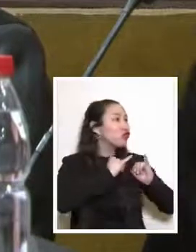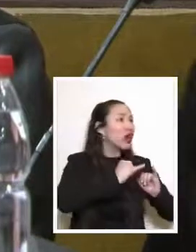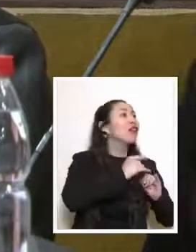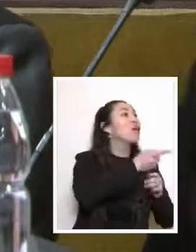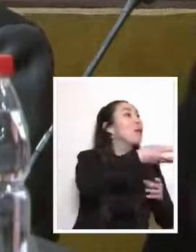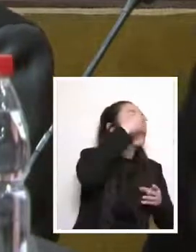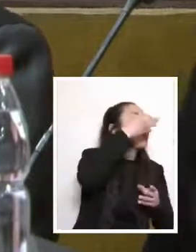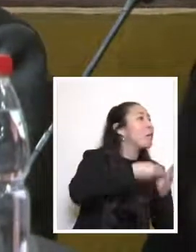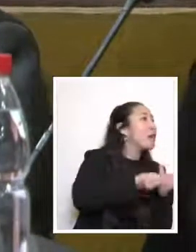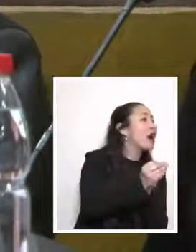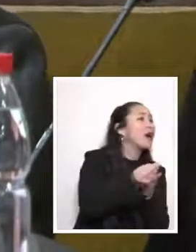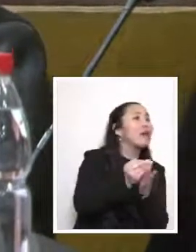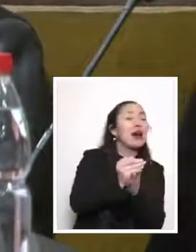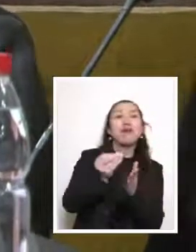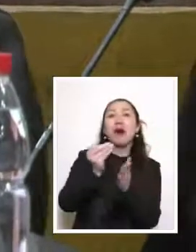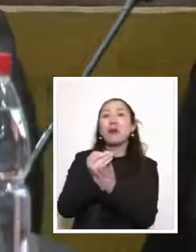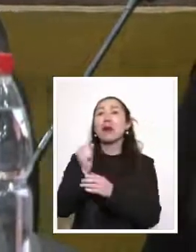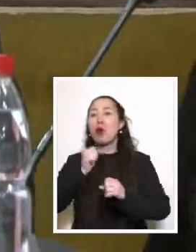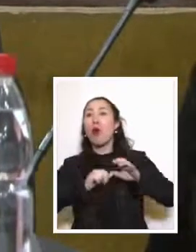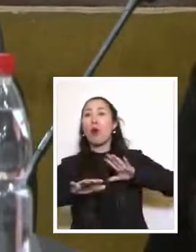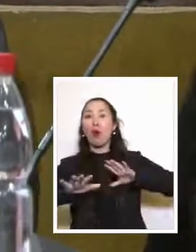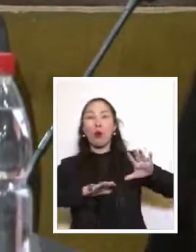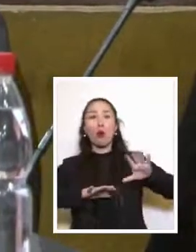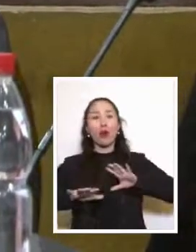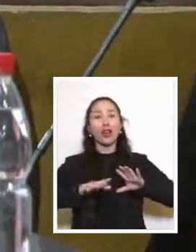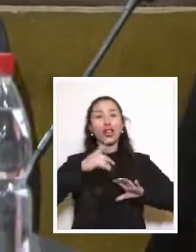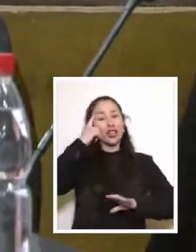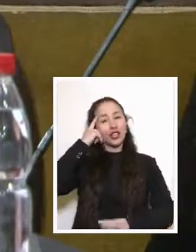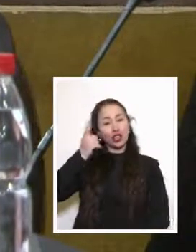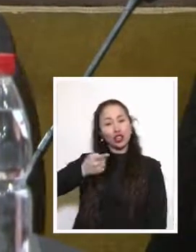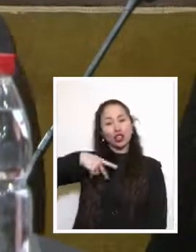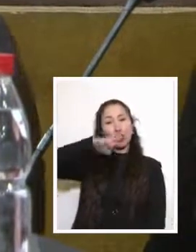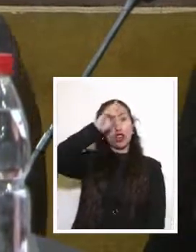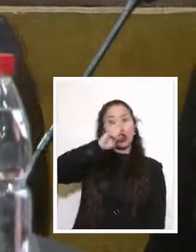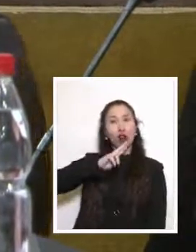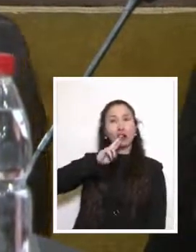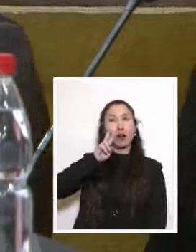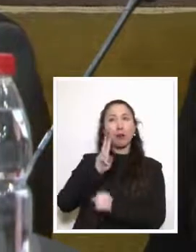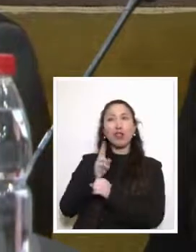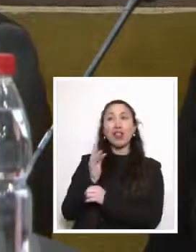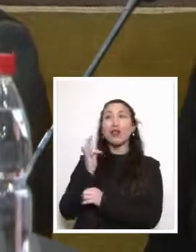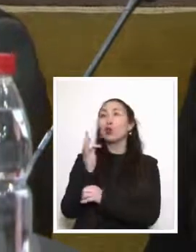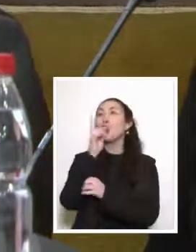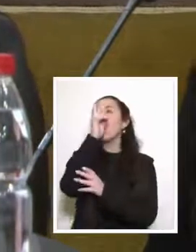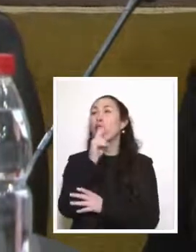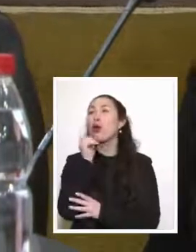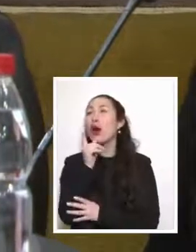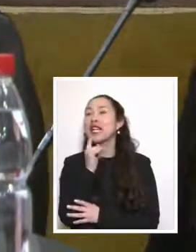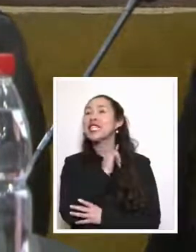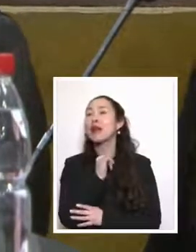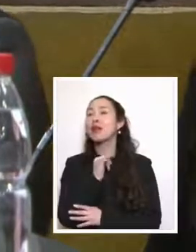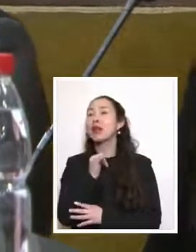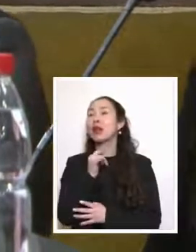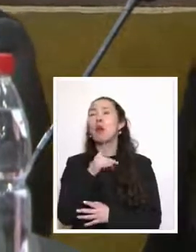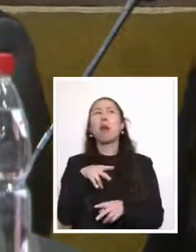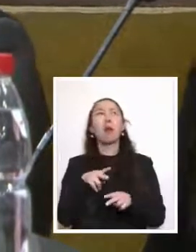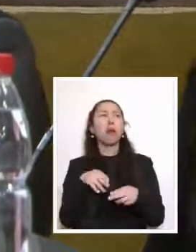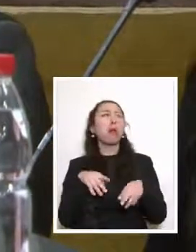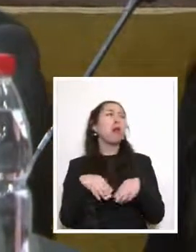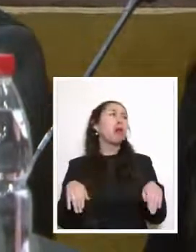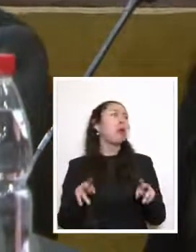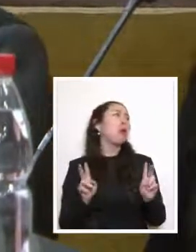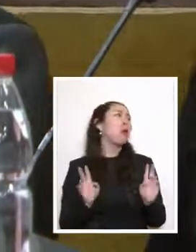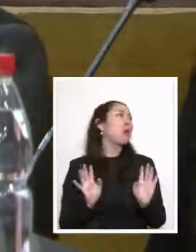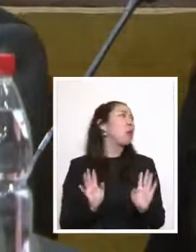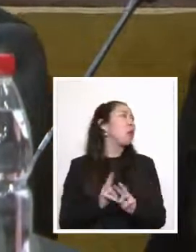más, y puedo aprender más, y puedo moverme más. Creo que el rol de los futuros profesores es seguir cuestionándonos, no quedarnos tranquilos con que,